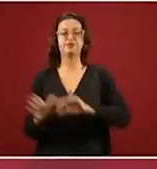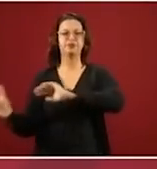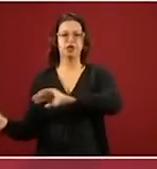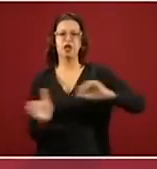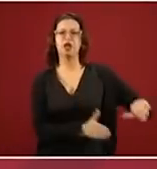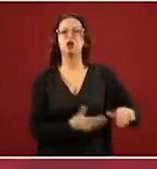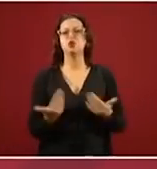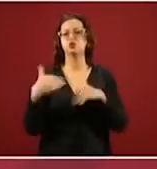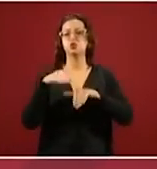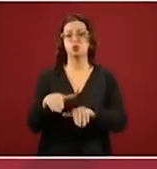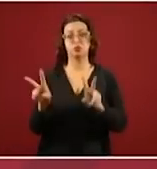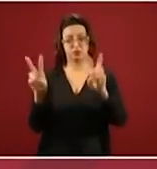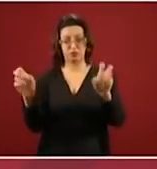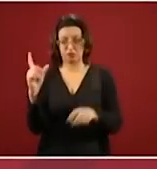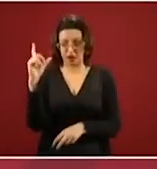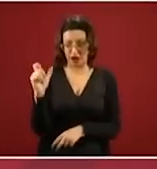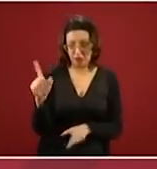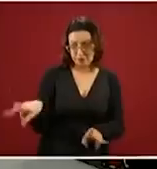información